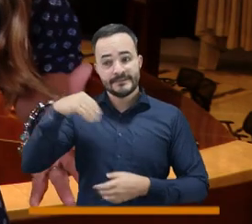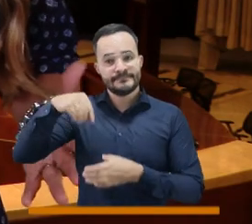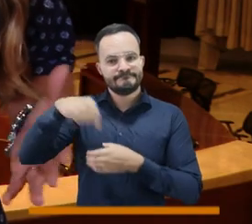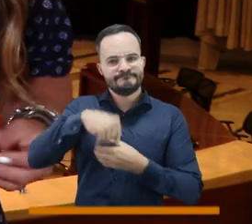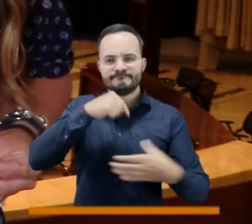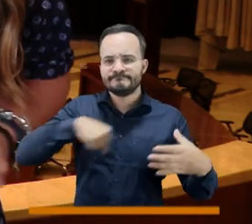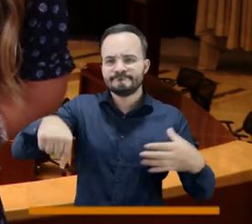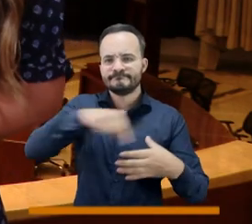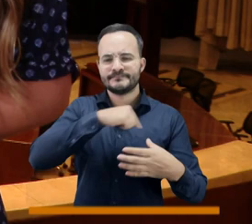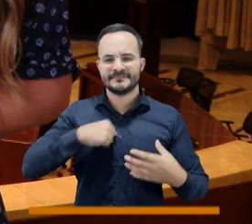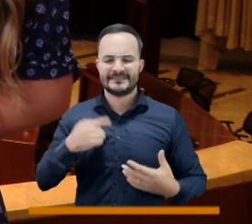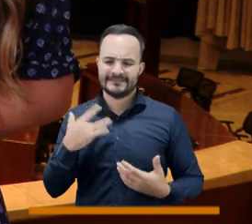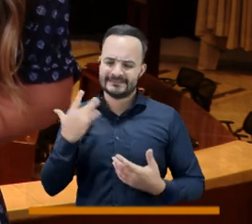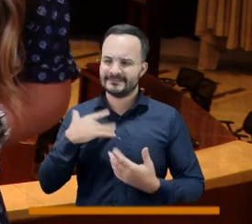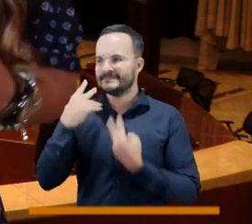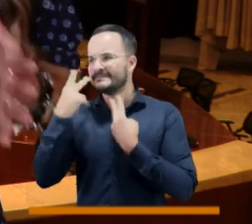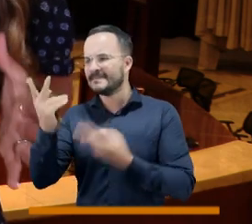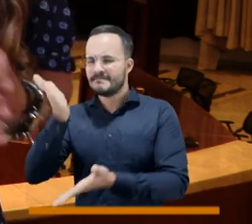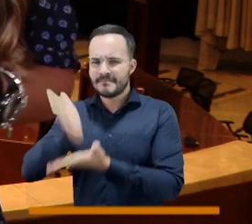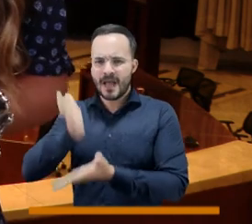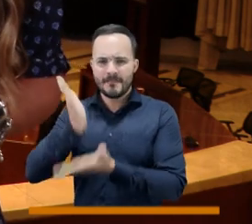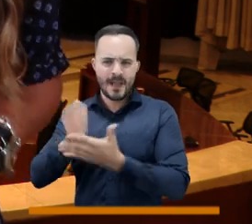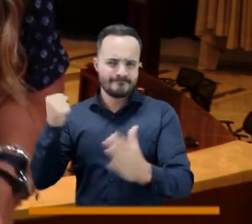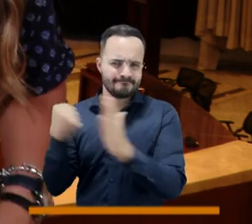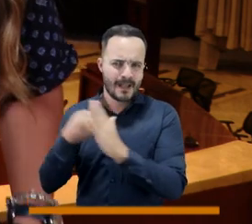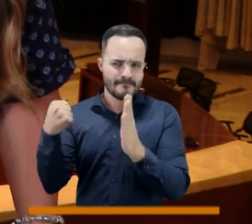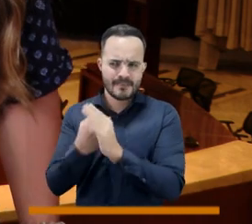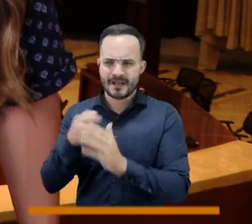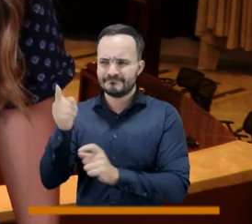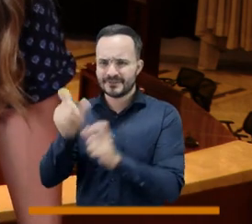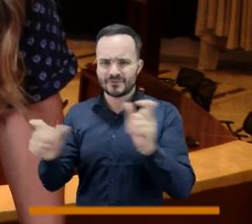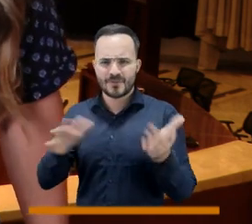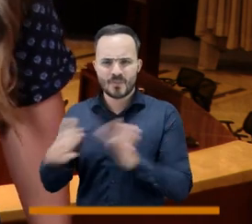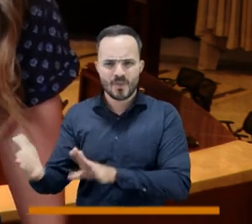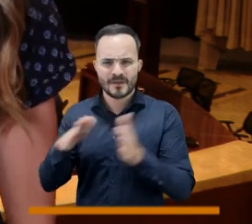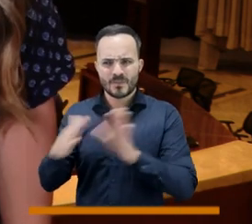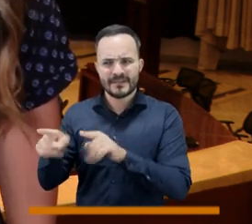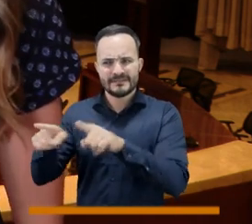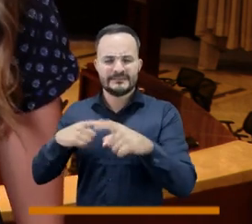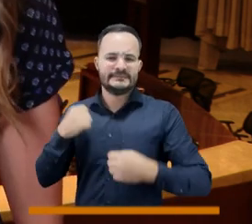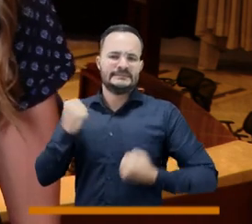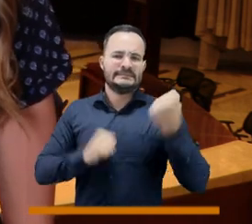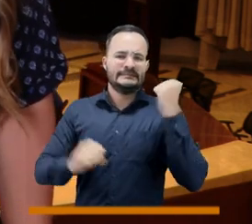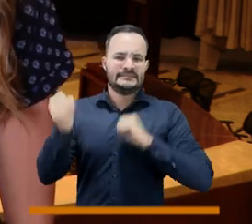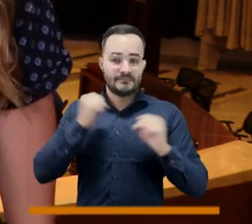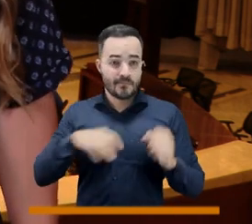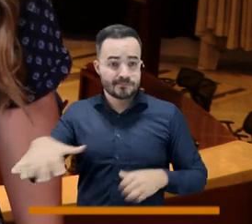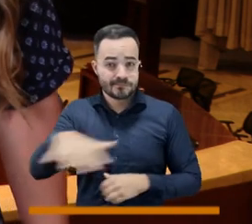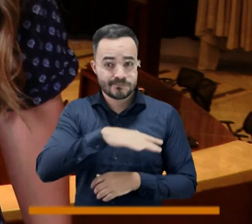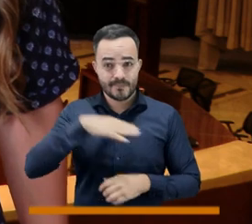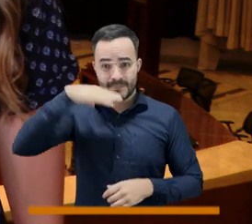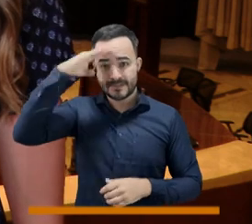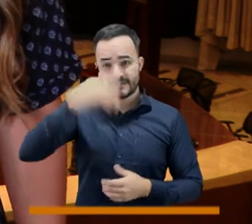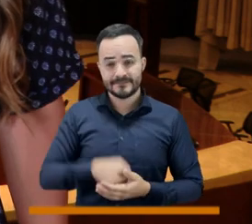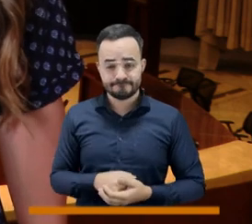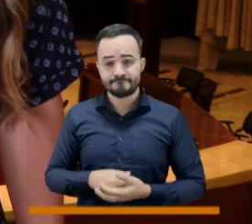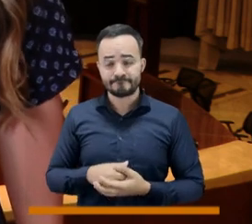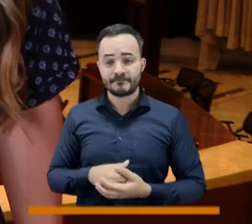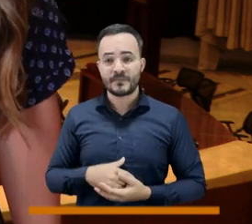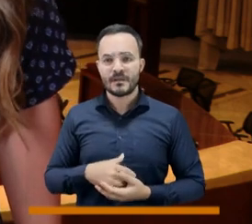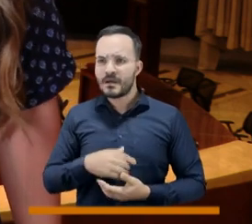El Consejo de Medellín está preocupado por las altas tasas de accidentalidad y mortandad que se vienen presentando en las vías de nuestra